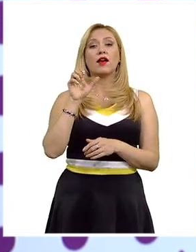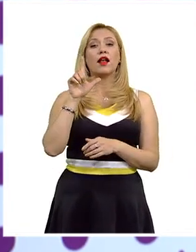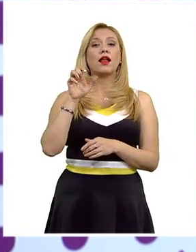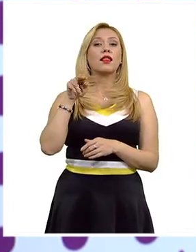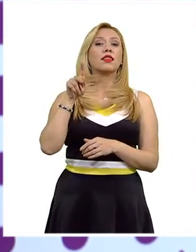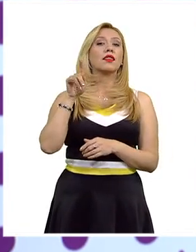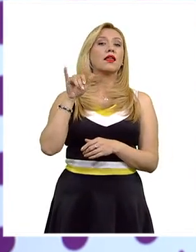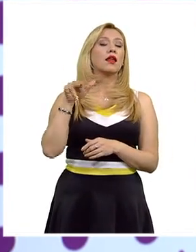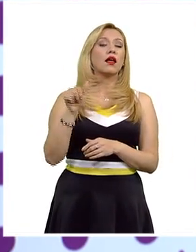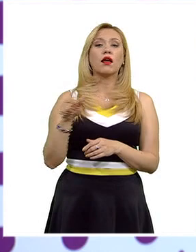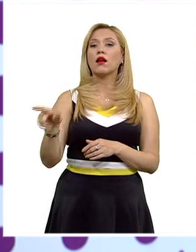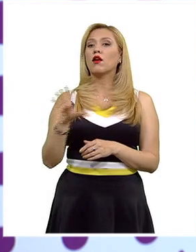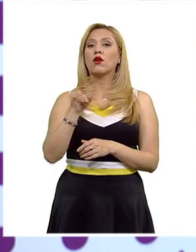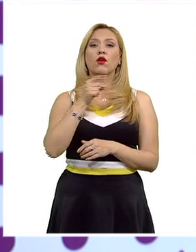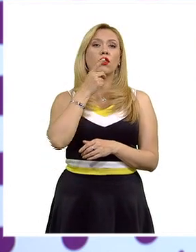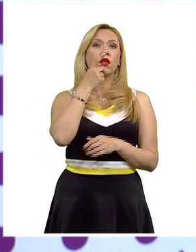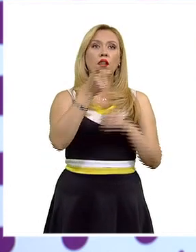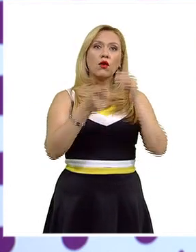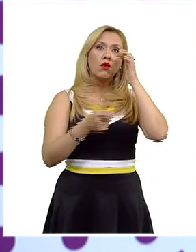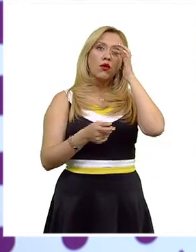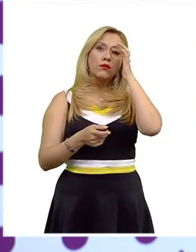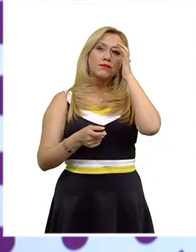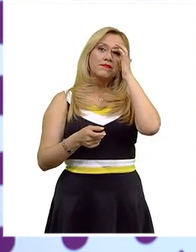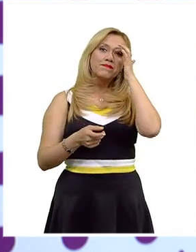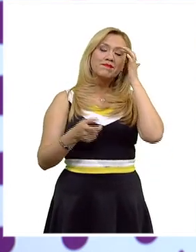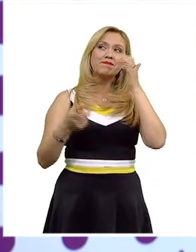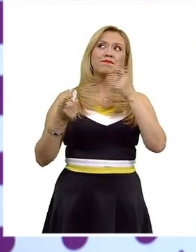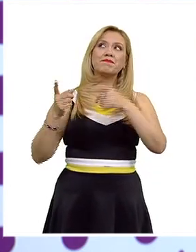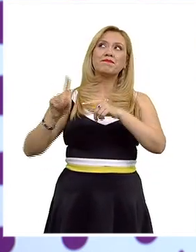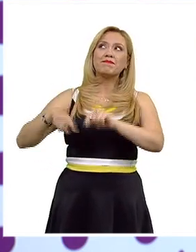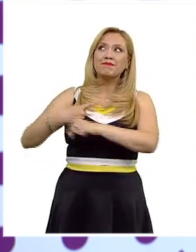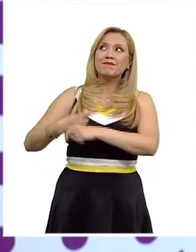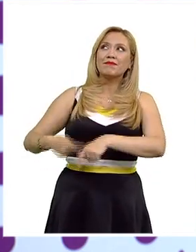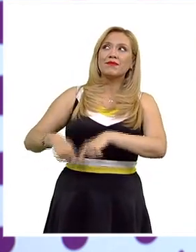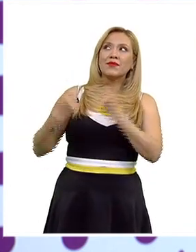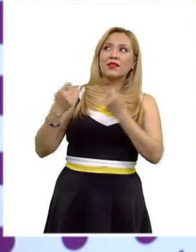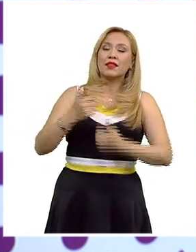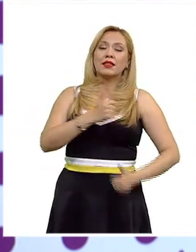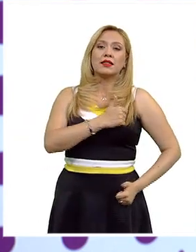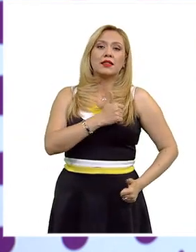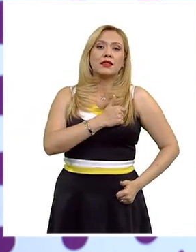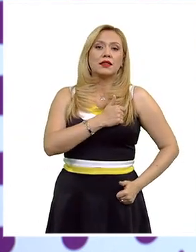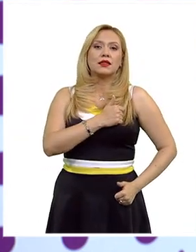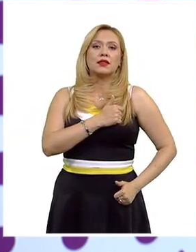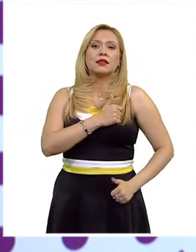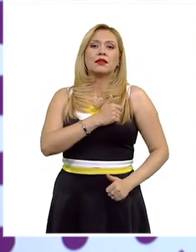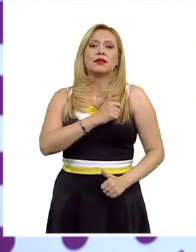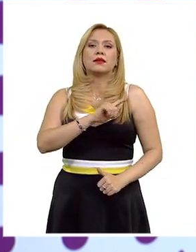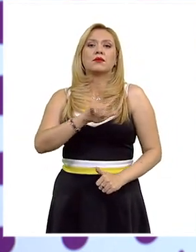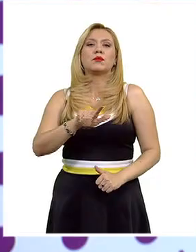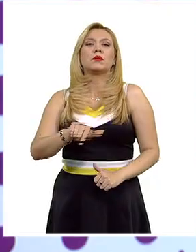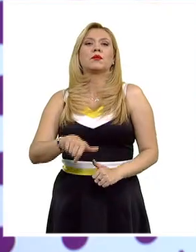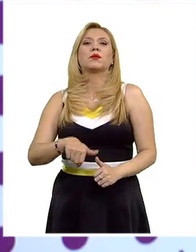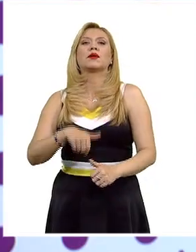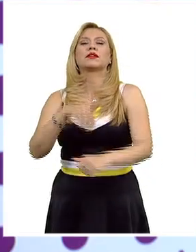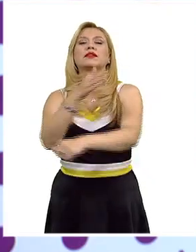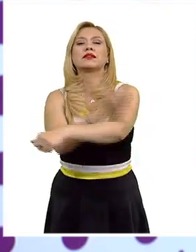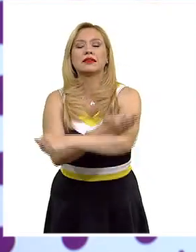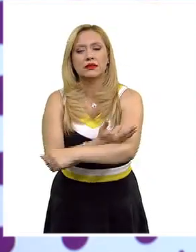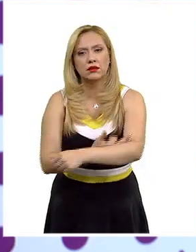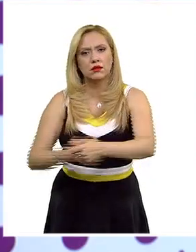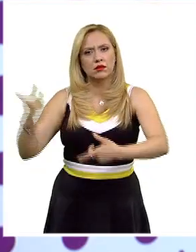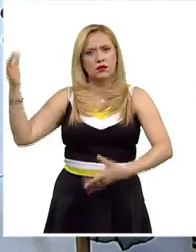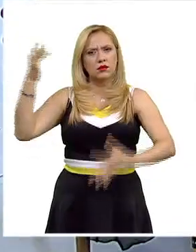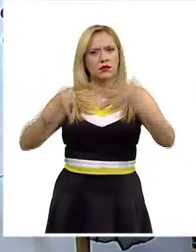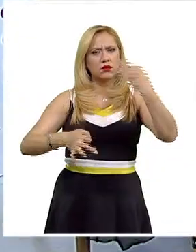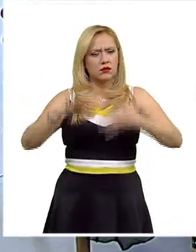Rosendo no reveló que había sido violada por militares, sino muy tarde. Y entonces la Corte